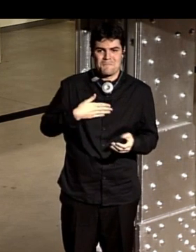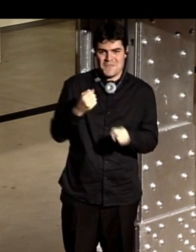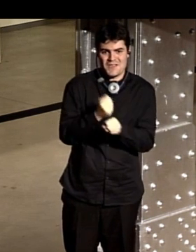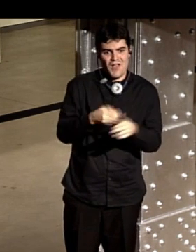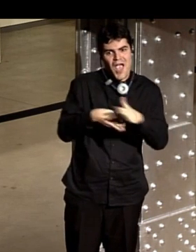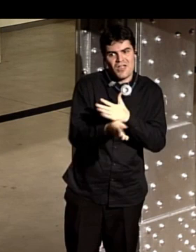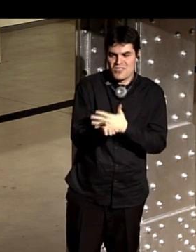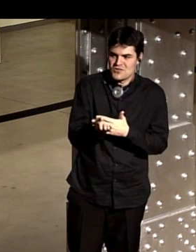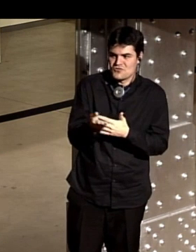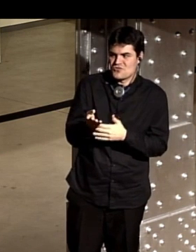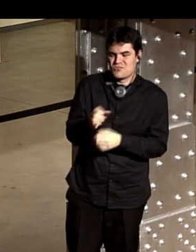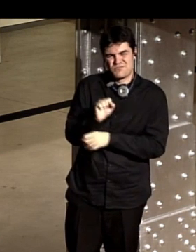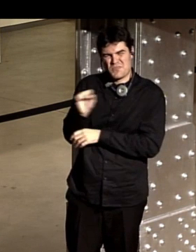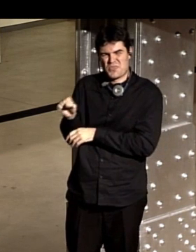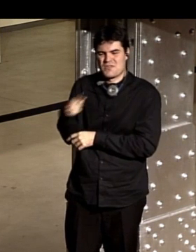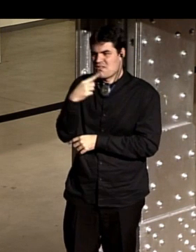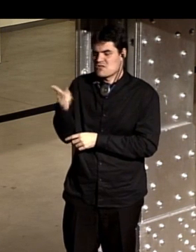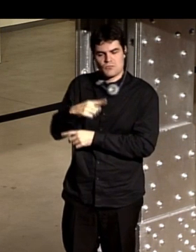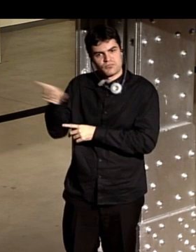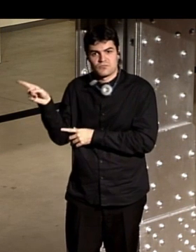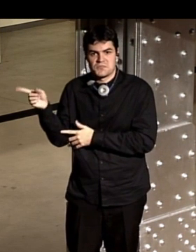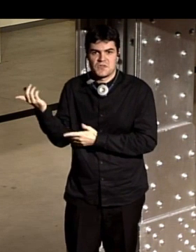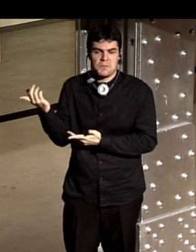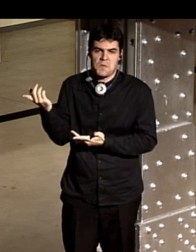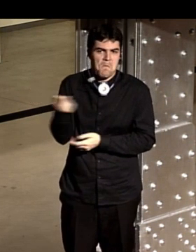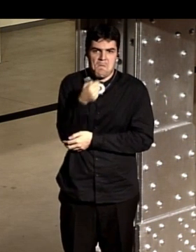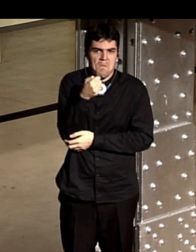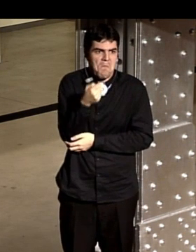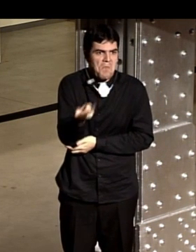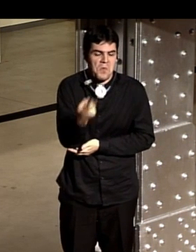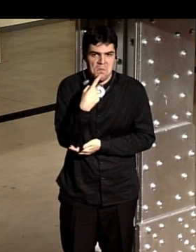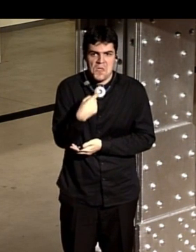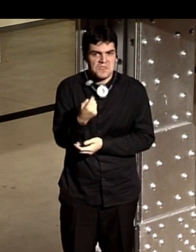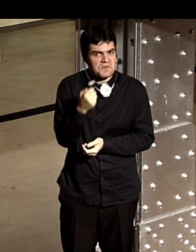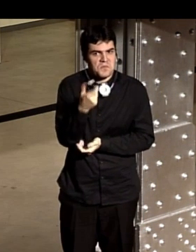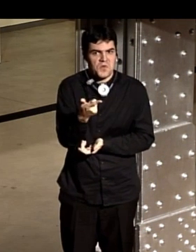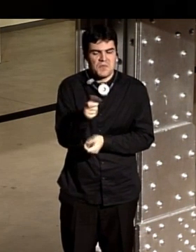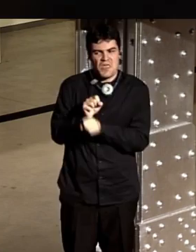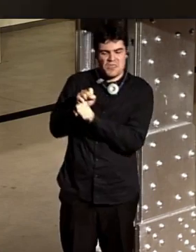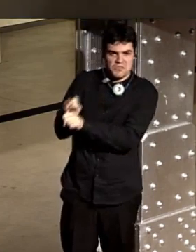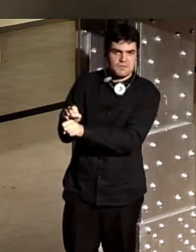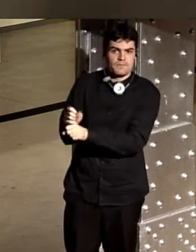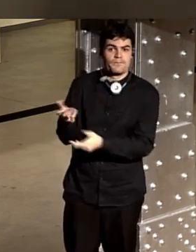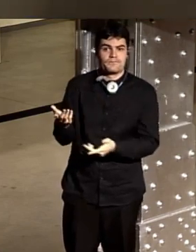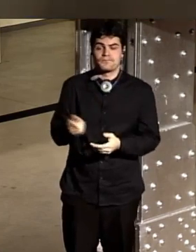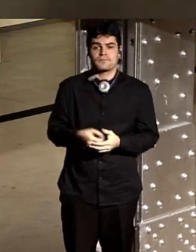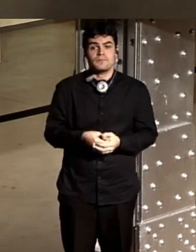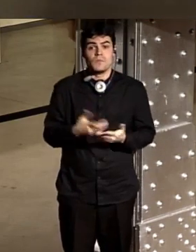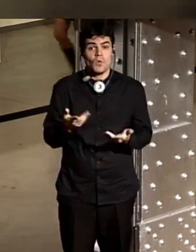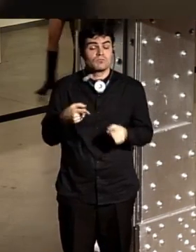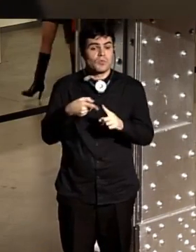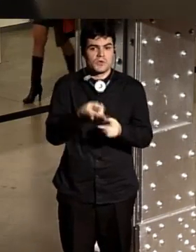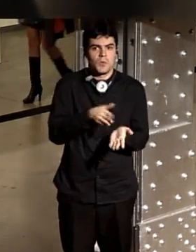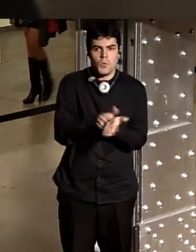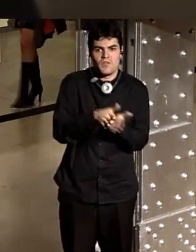tengo y me ha mandado marchar. Es una de las únicas veces en las que realmente me han rechazado, digamos. Para publicaciones como